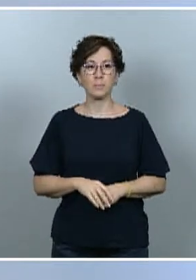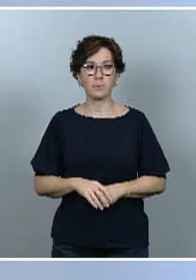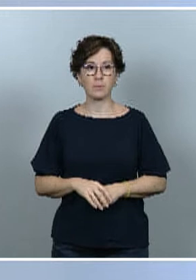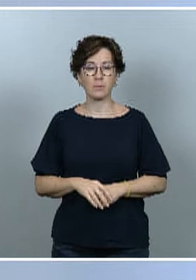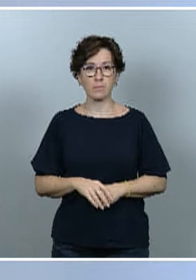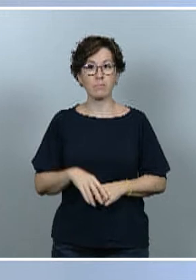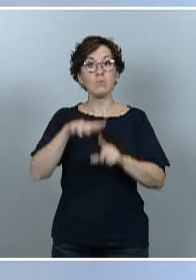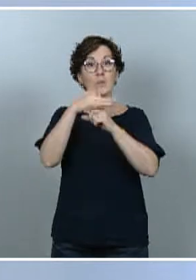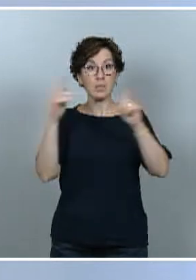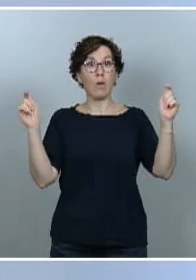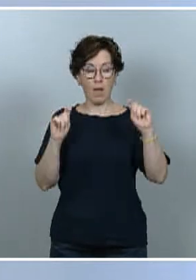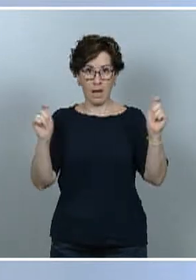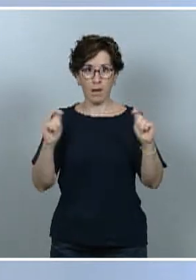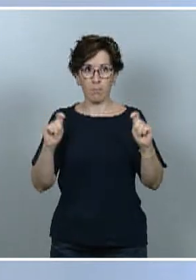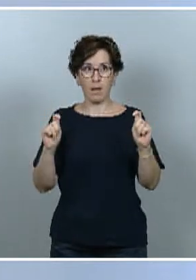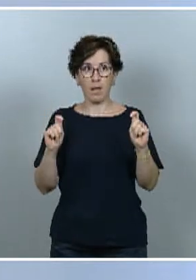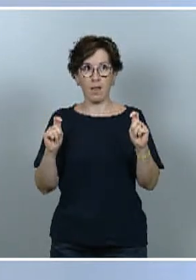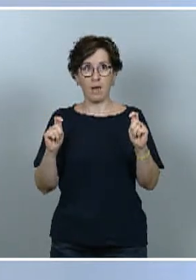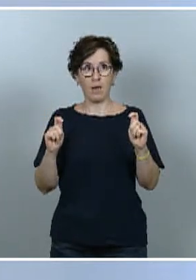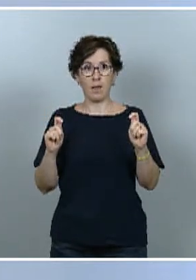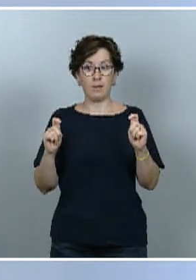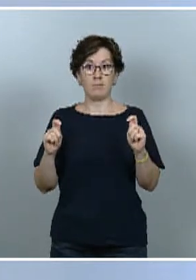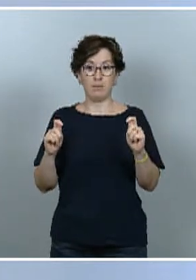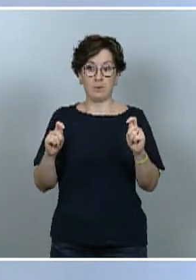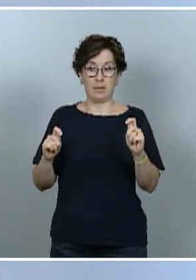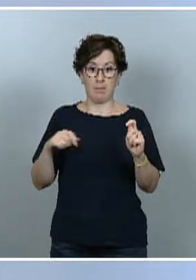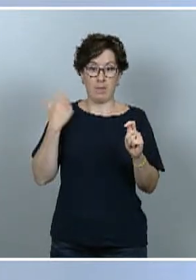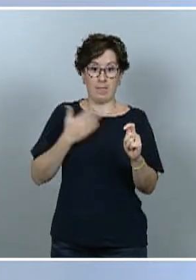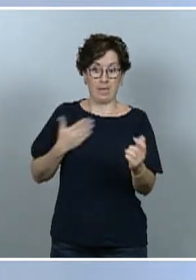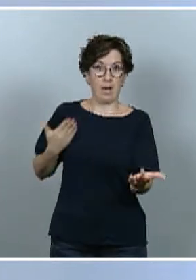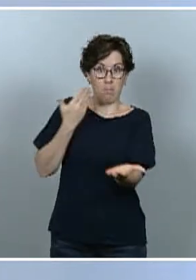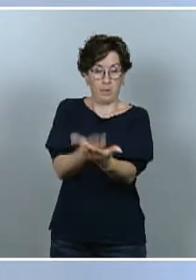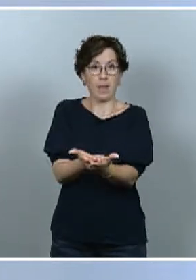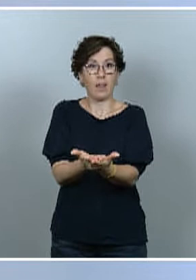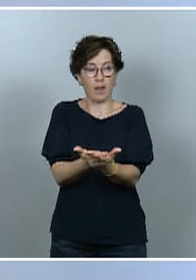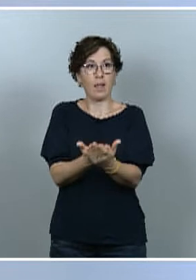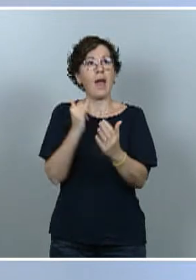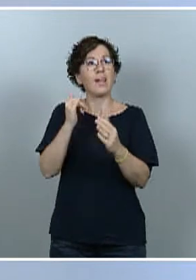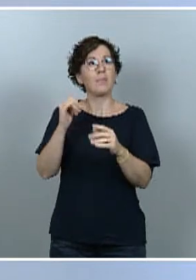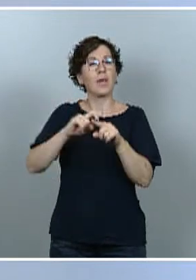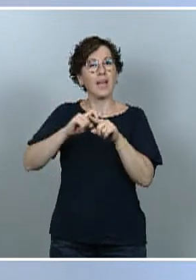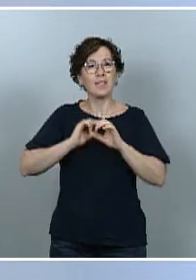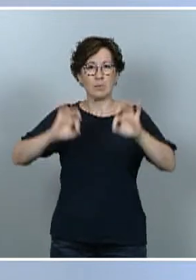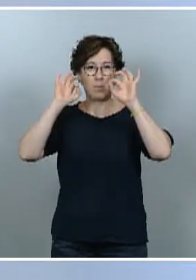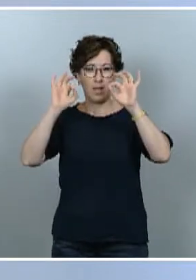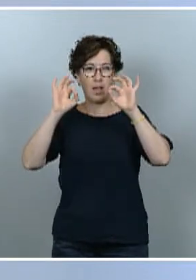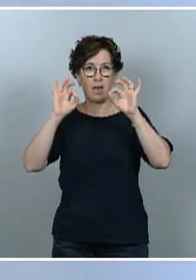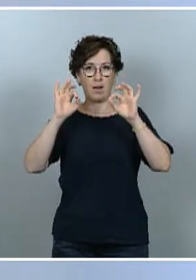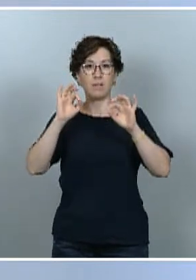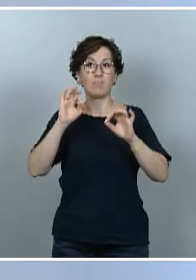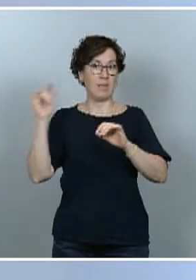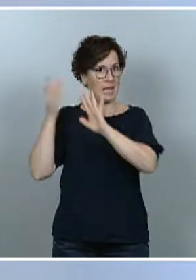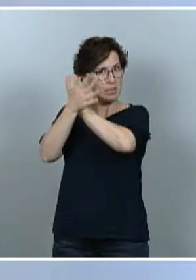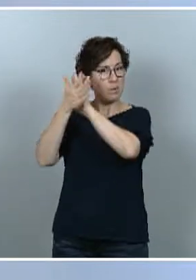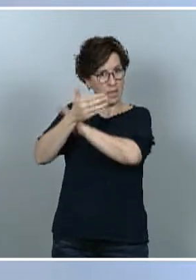el que solicitará el presidente del Gobierno, que tiene particularidades relevantes, tal y como él mismo también informó, en concreto,